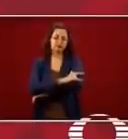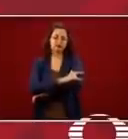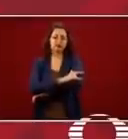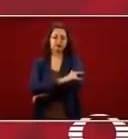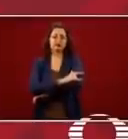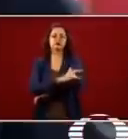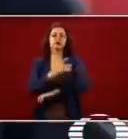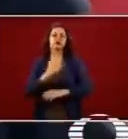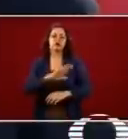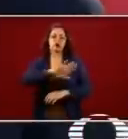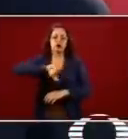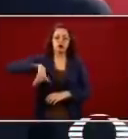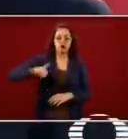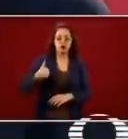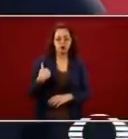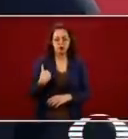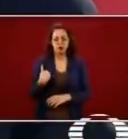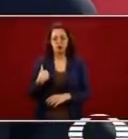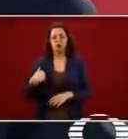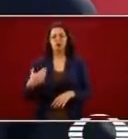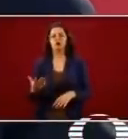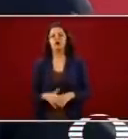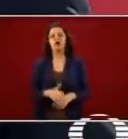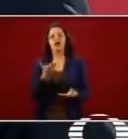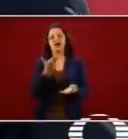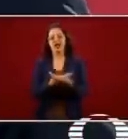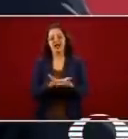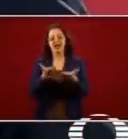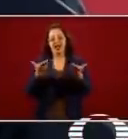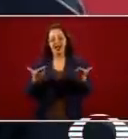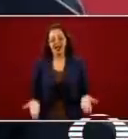estacionamiento porque en los memes